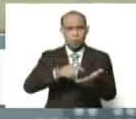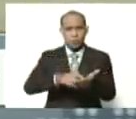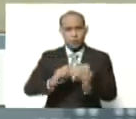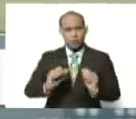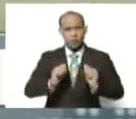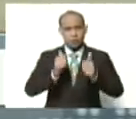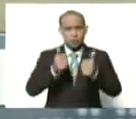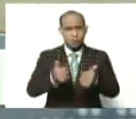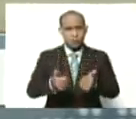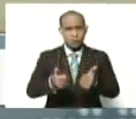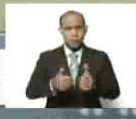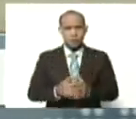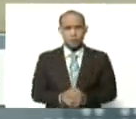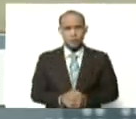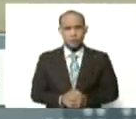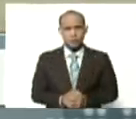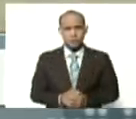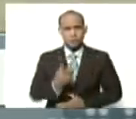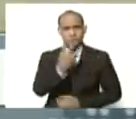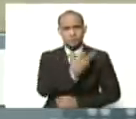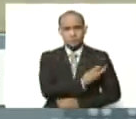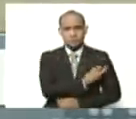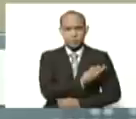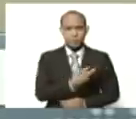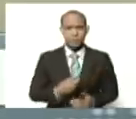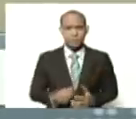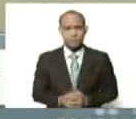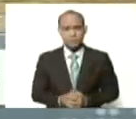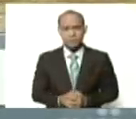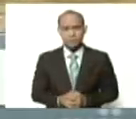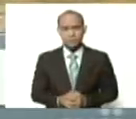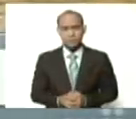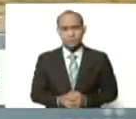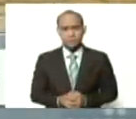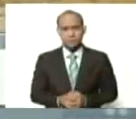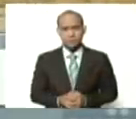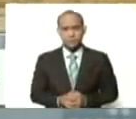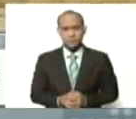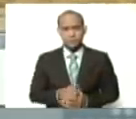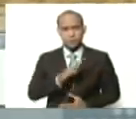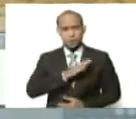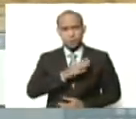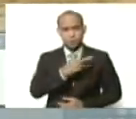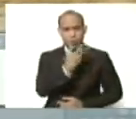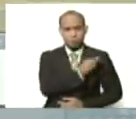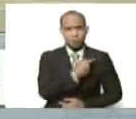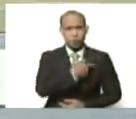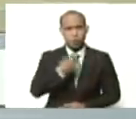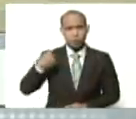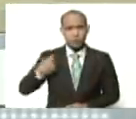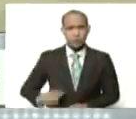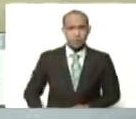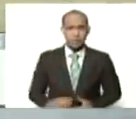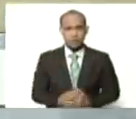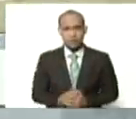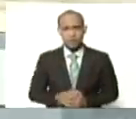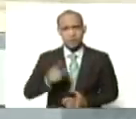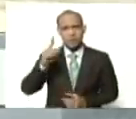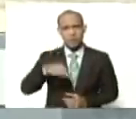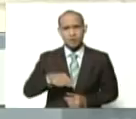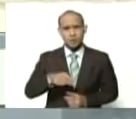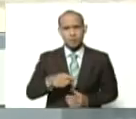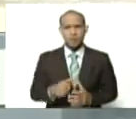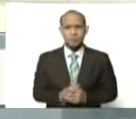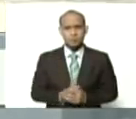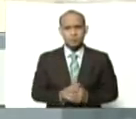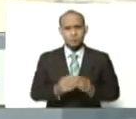arranca la vacunación de la vacuna china. También hemos